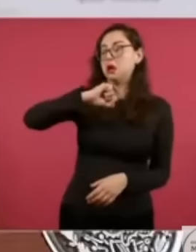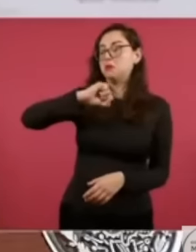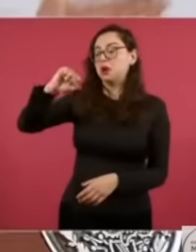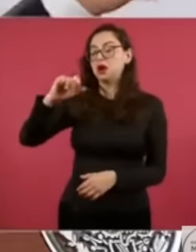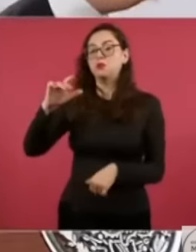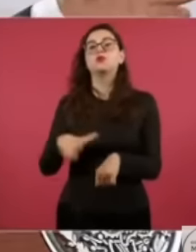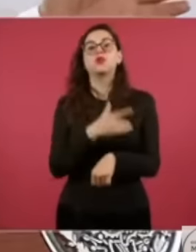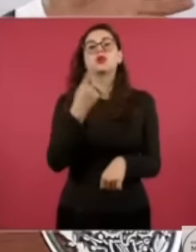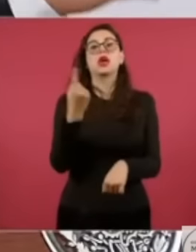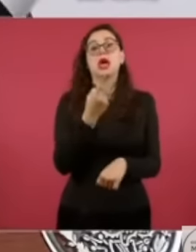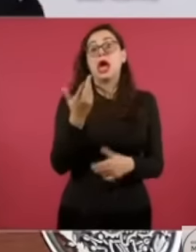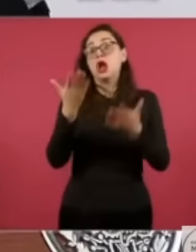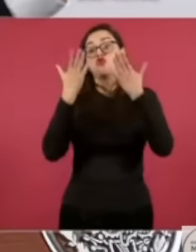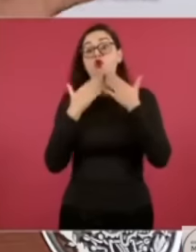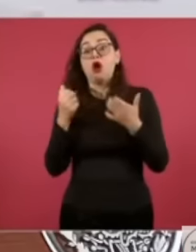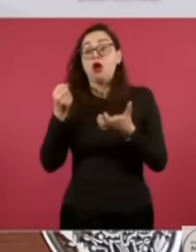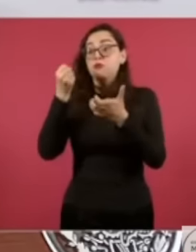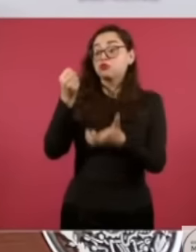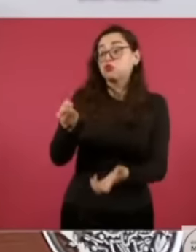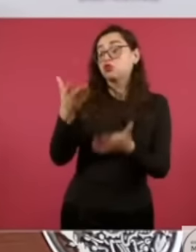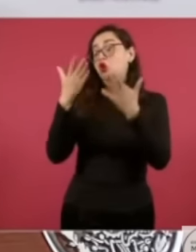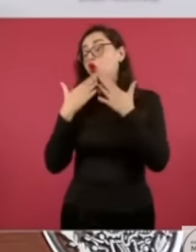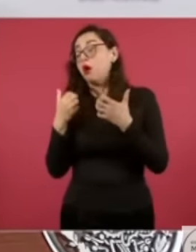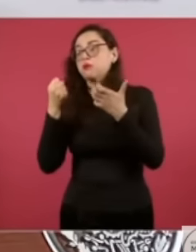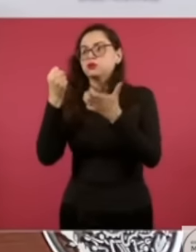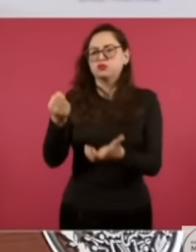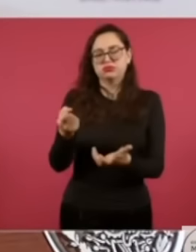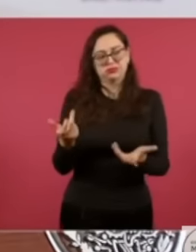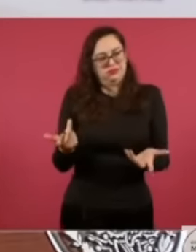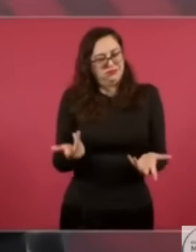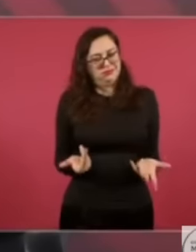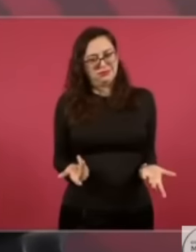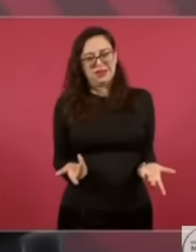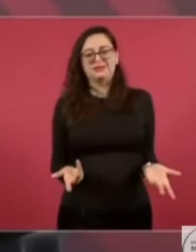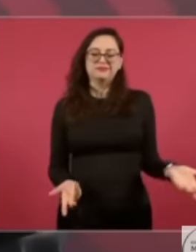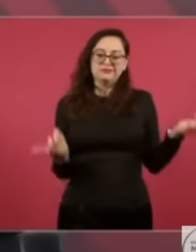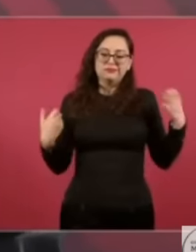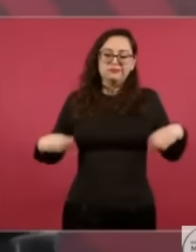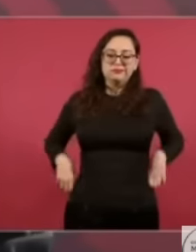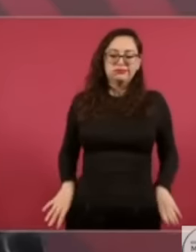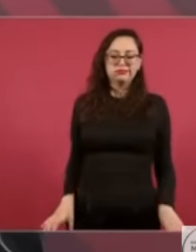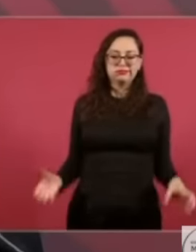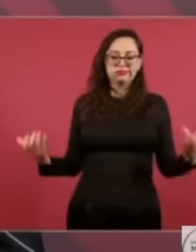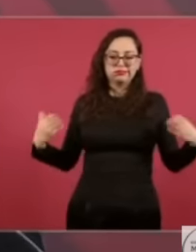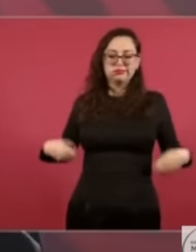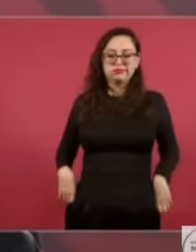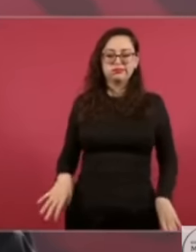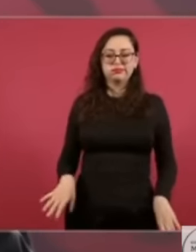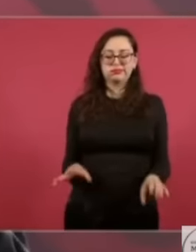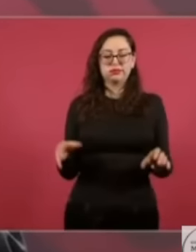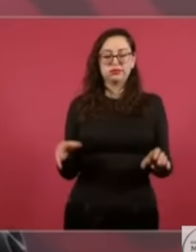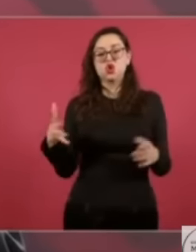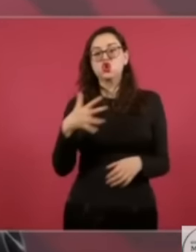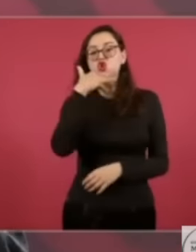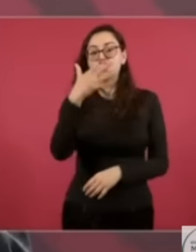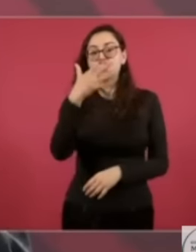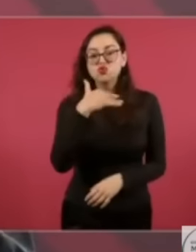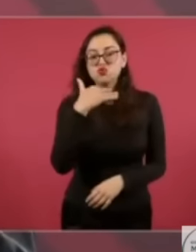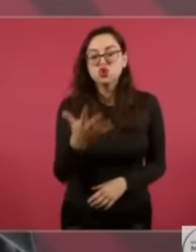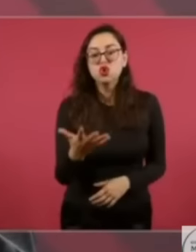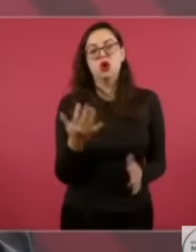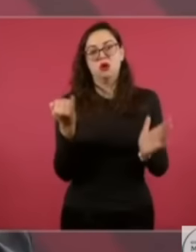Tienen que aumentar los impuestos y contratar deuda.